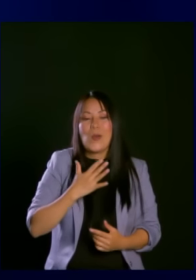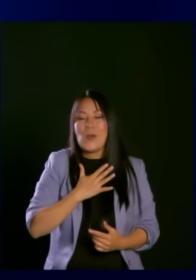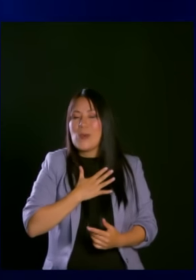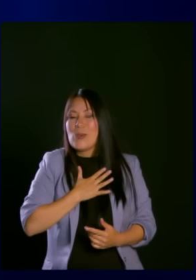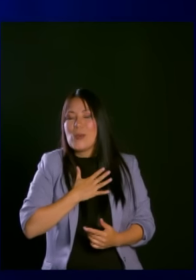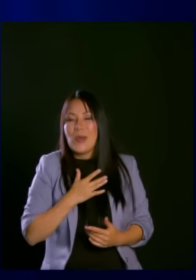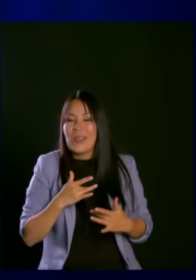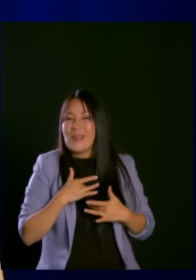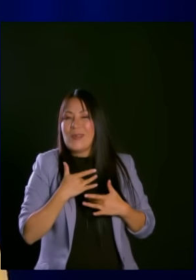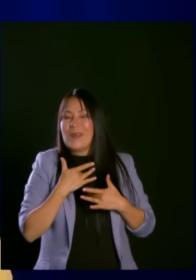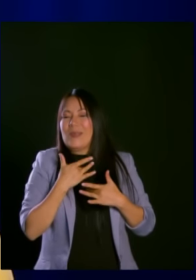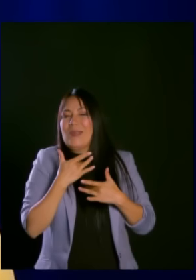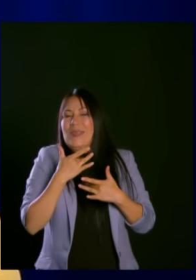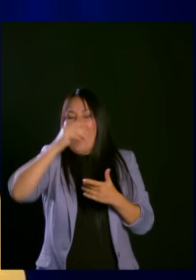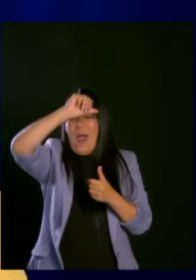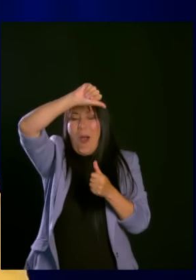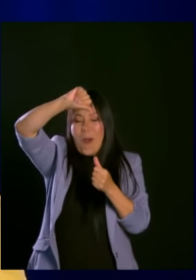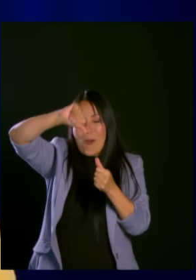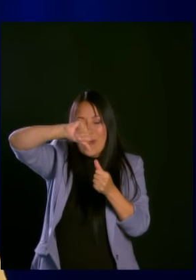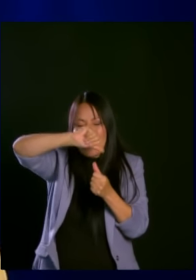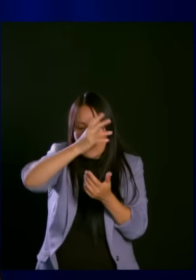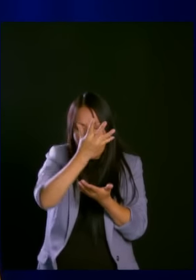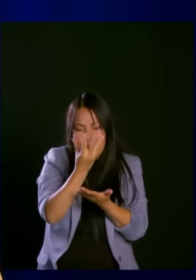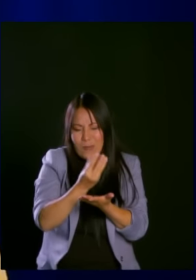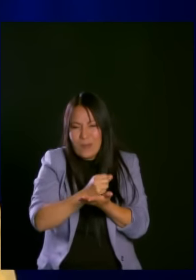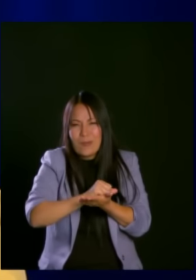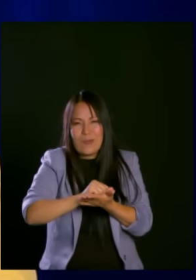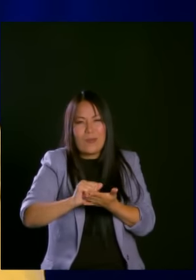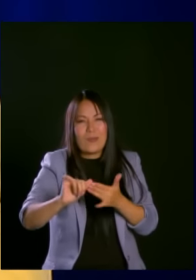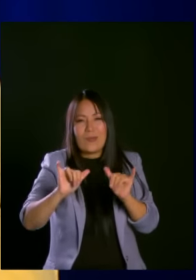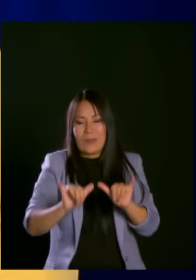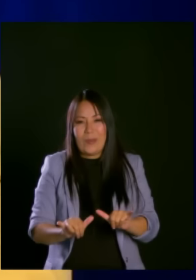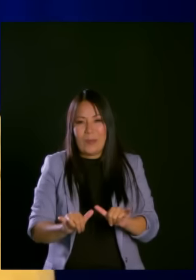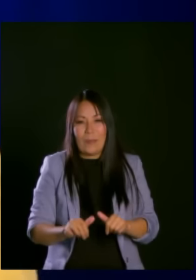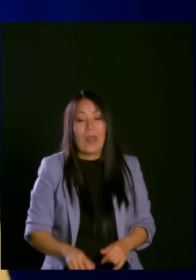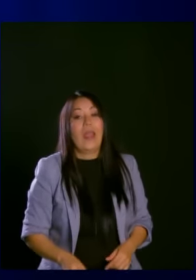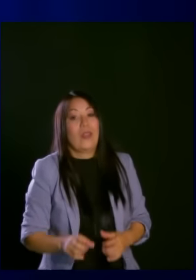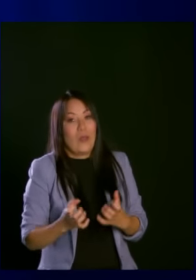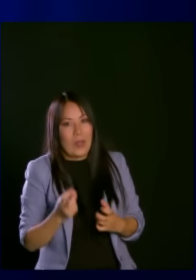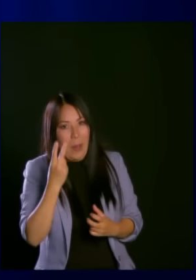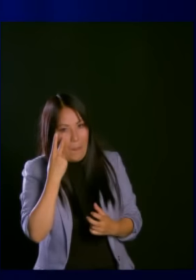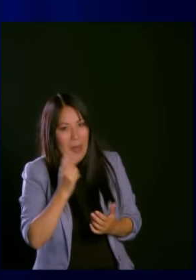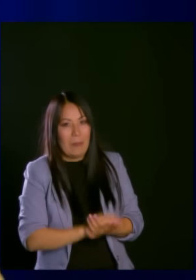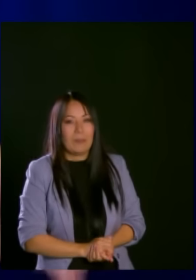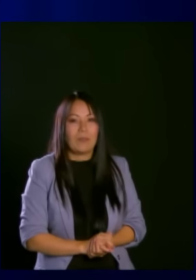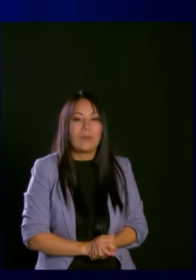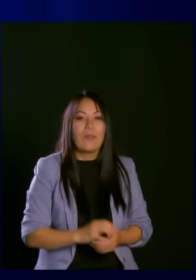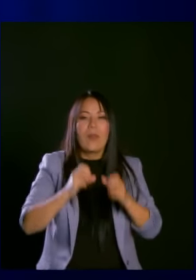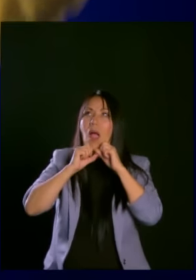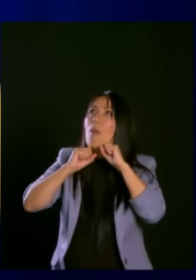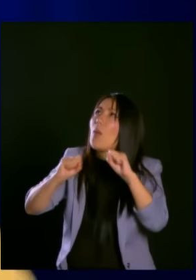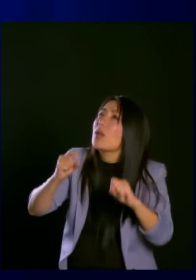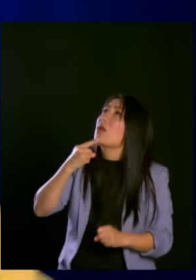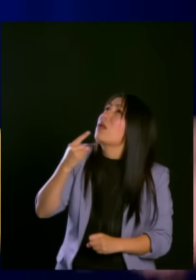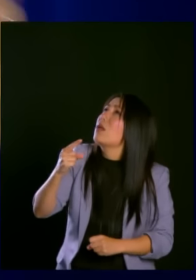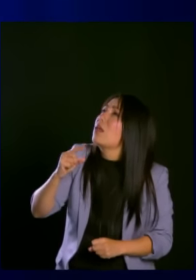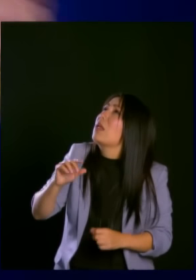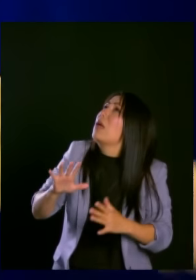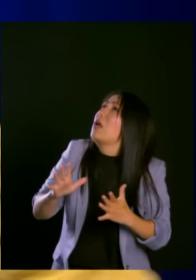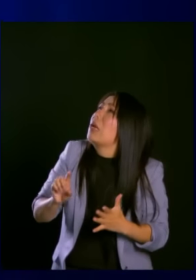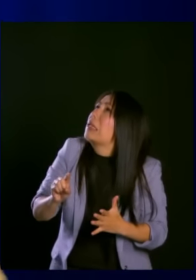impresionante. Entonces volvamos, le dijo. Mira, le dijo, no me has dicho ni siquiera que van conmigo. Y él le resuelve en el 14, Dios